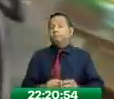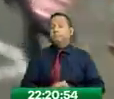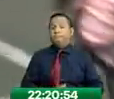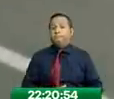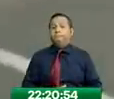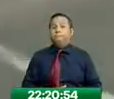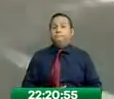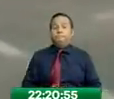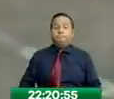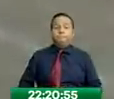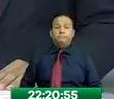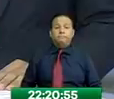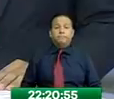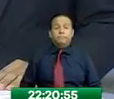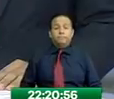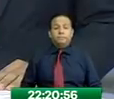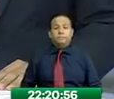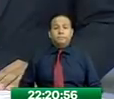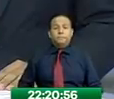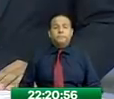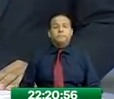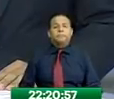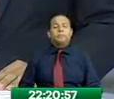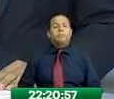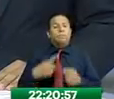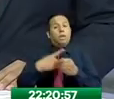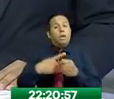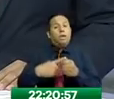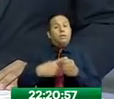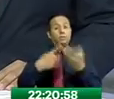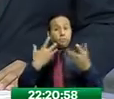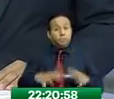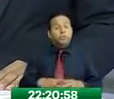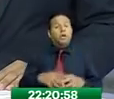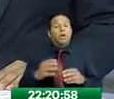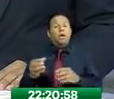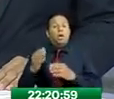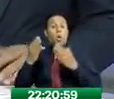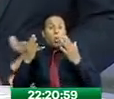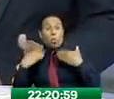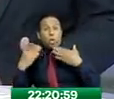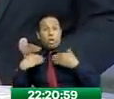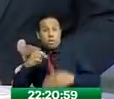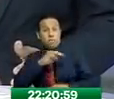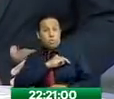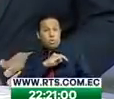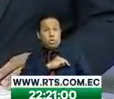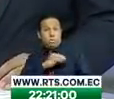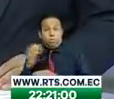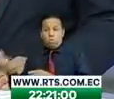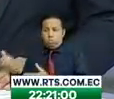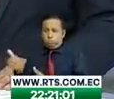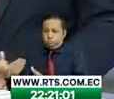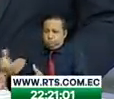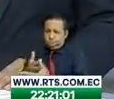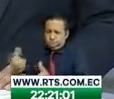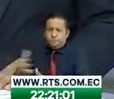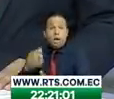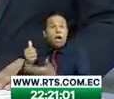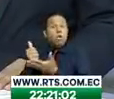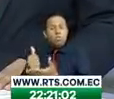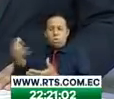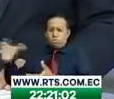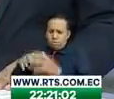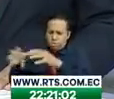Cadena. Y a Quito llegó la ayuda humanitaria del municipio de Guayaquil. Al apoyo se suma el talento humano de 21 médicos